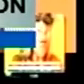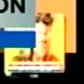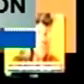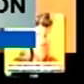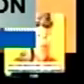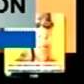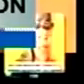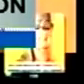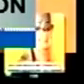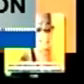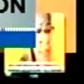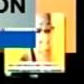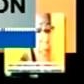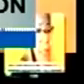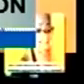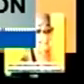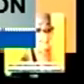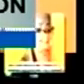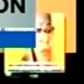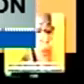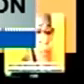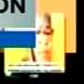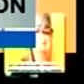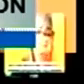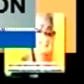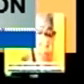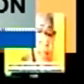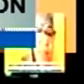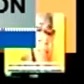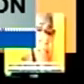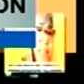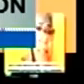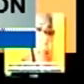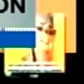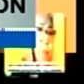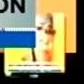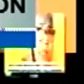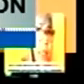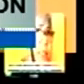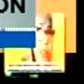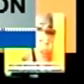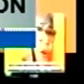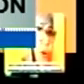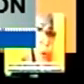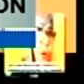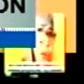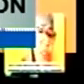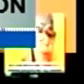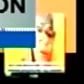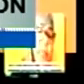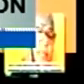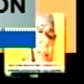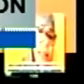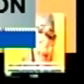las víctimas, porque realmente esto es muy importante. A veces, digo, no se